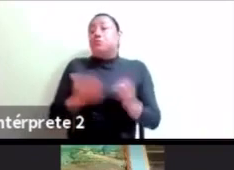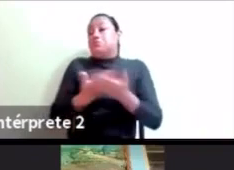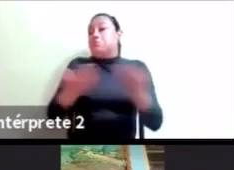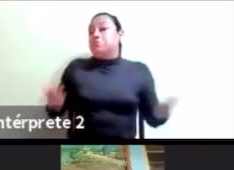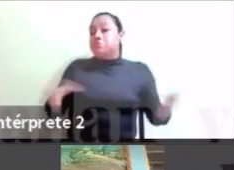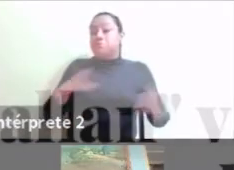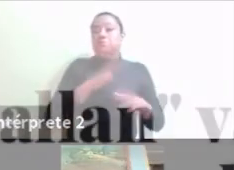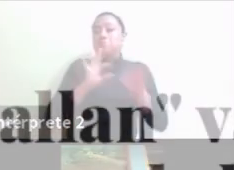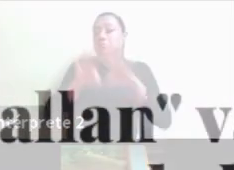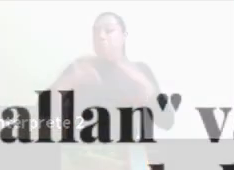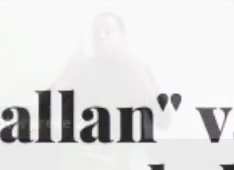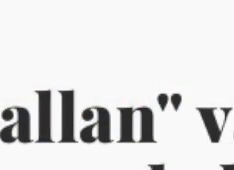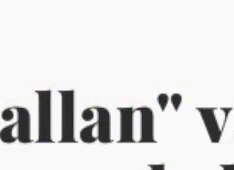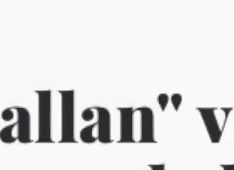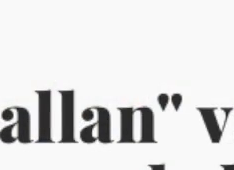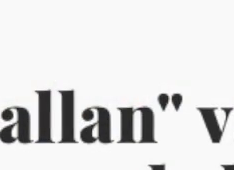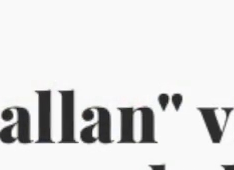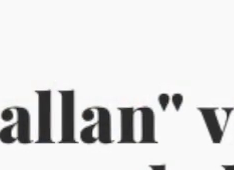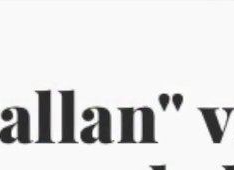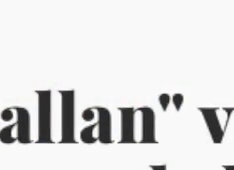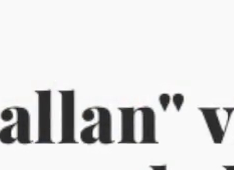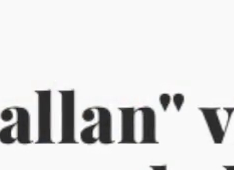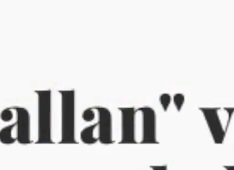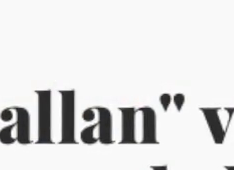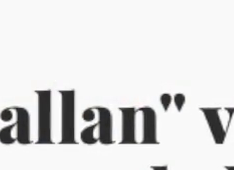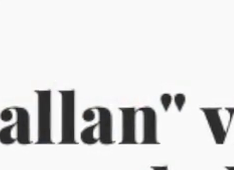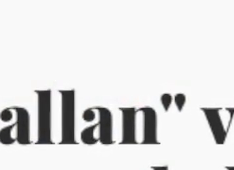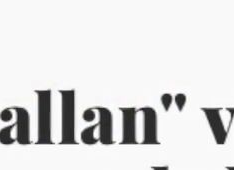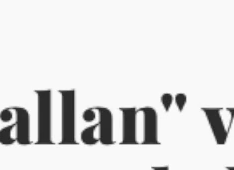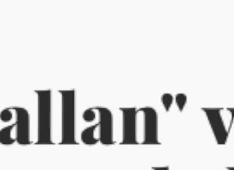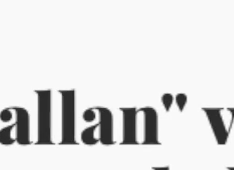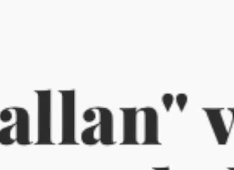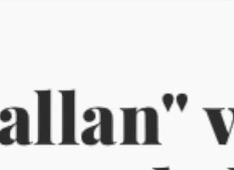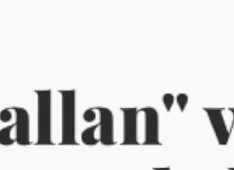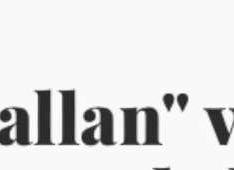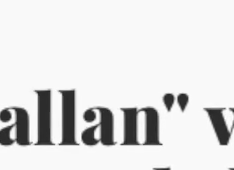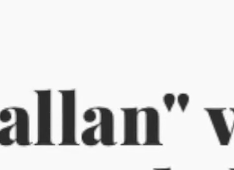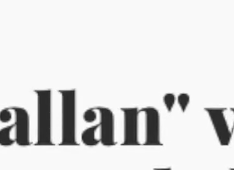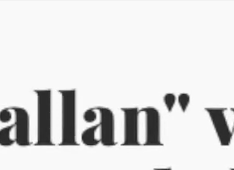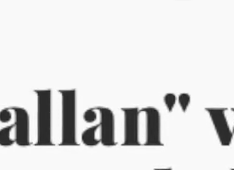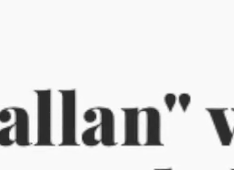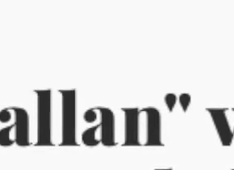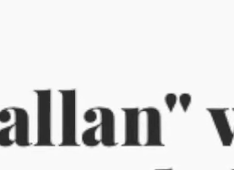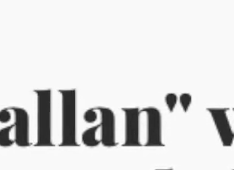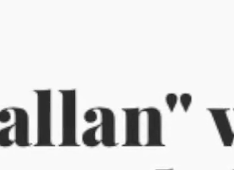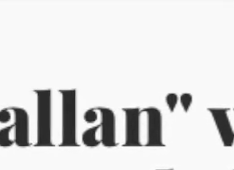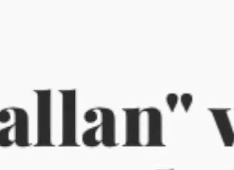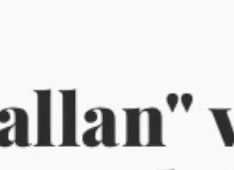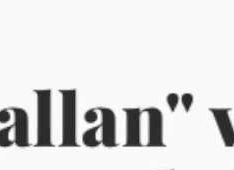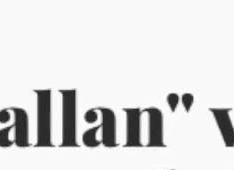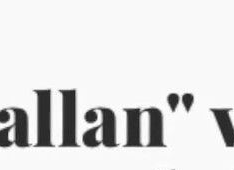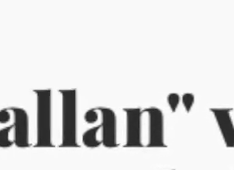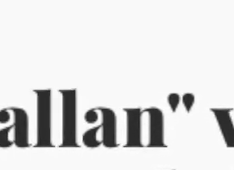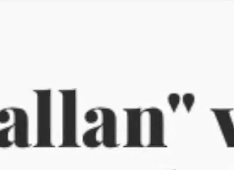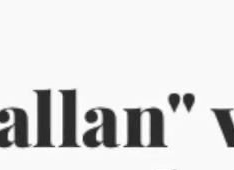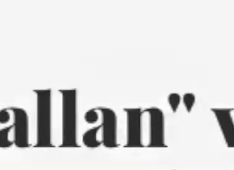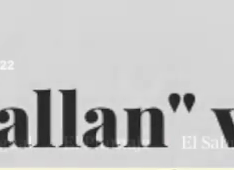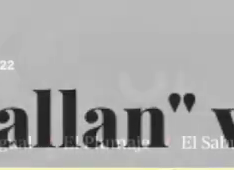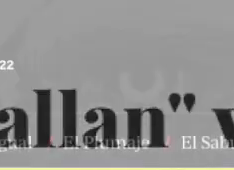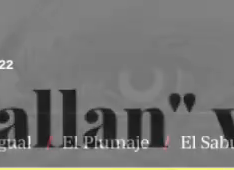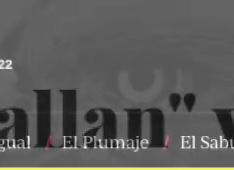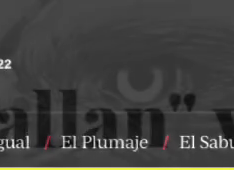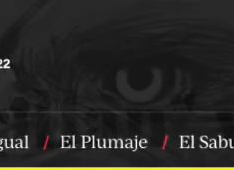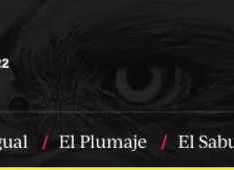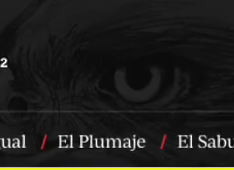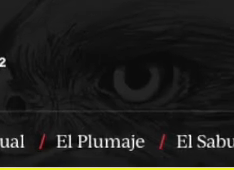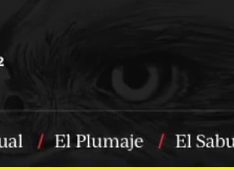comunicación en redes sociales otros personajes tanto cercanos al